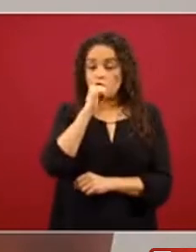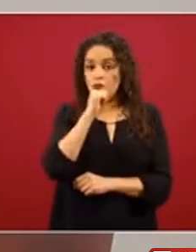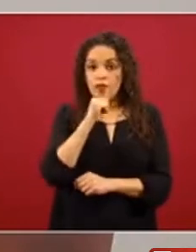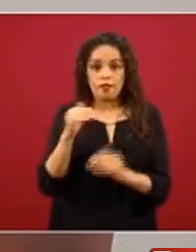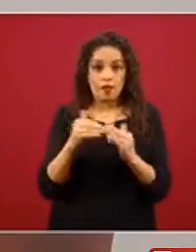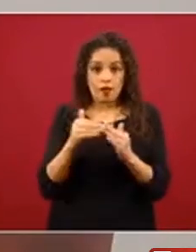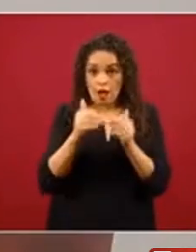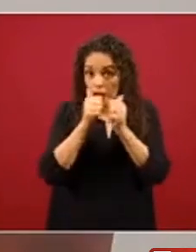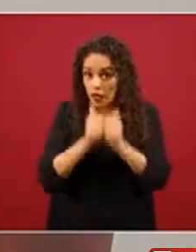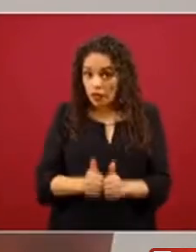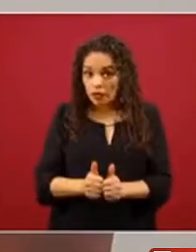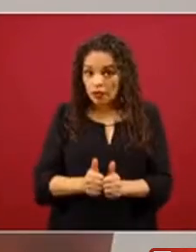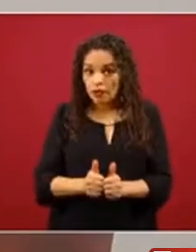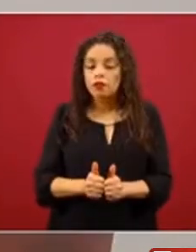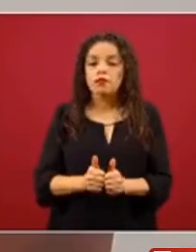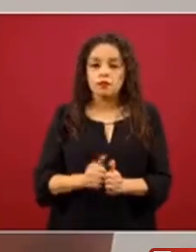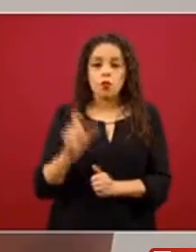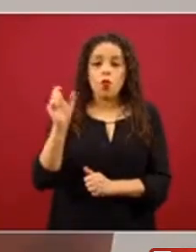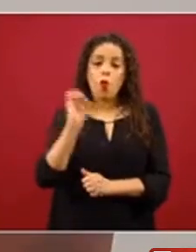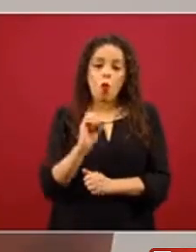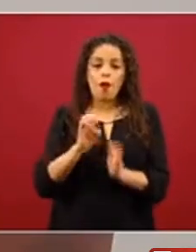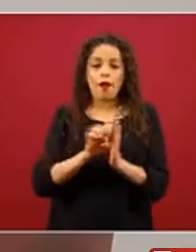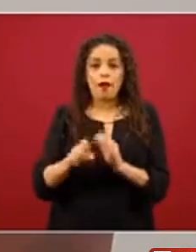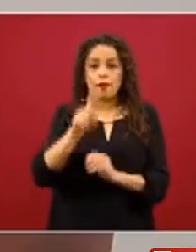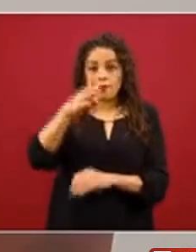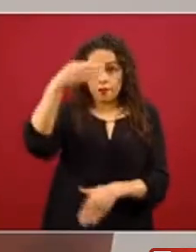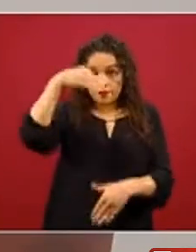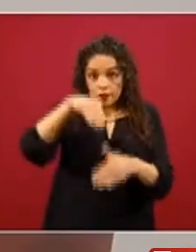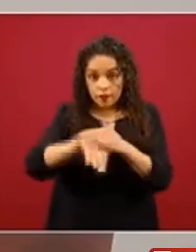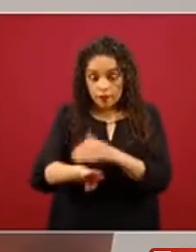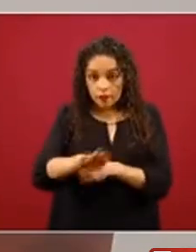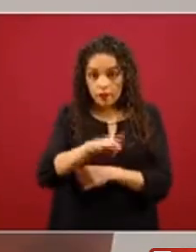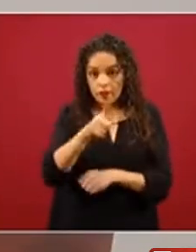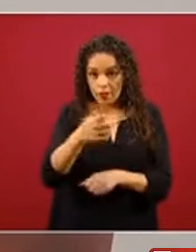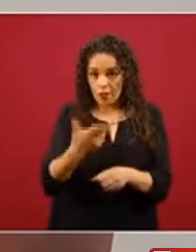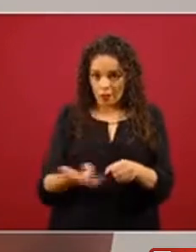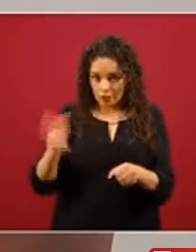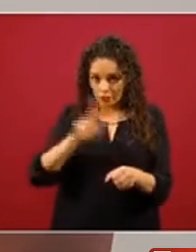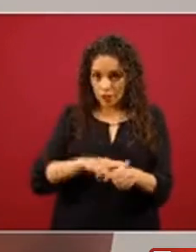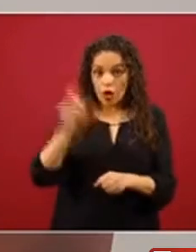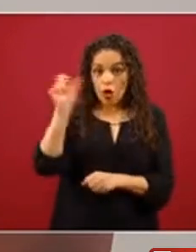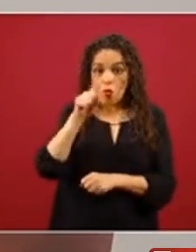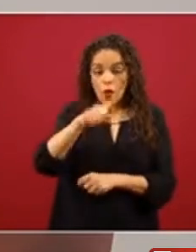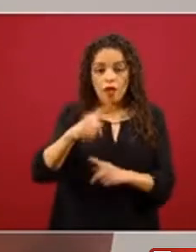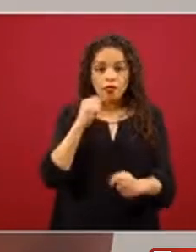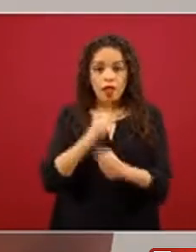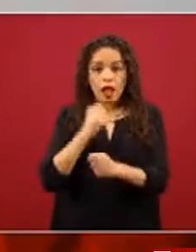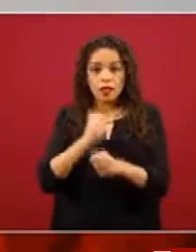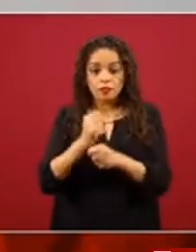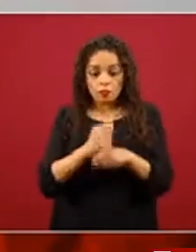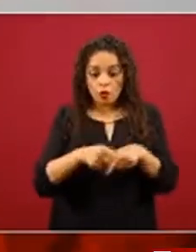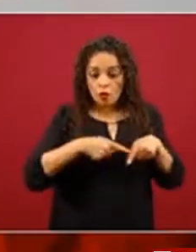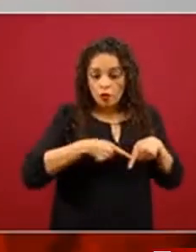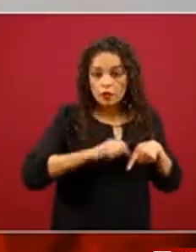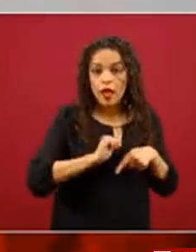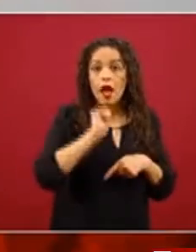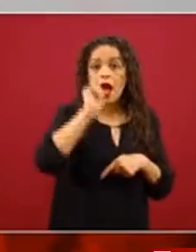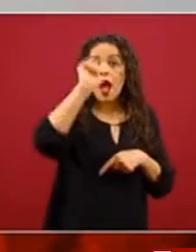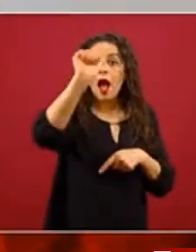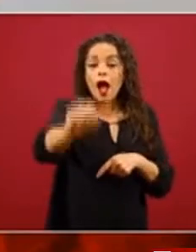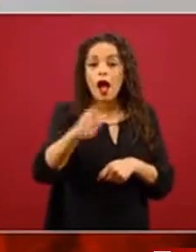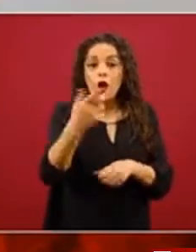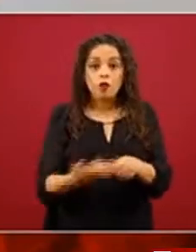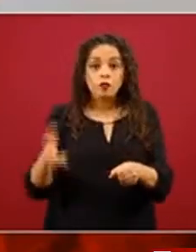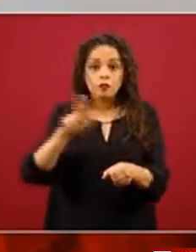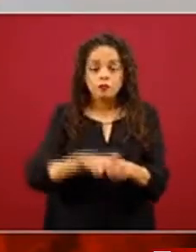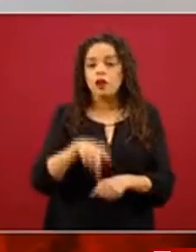cuando acude a la unidad de atención, durante el transporte de su casa a la unidad de atención, utilice estos cubrebocas. Y esto es